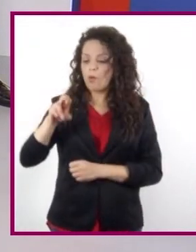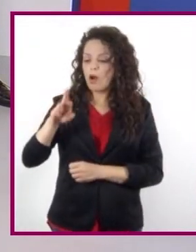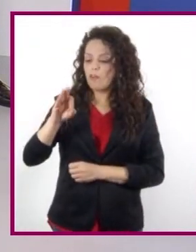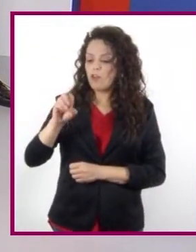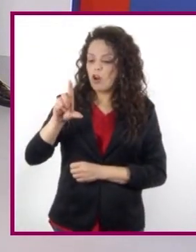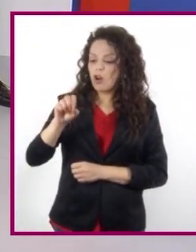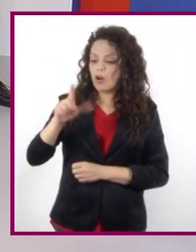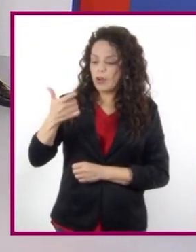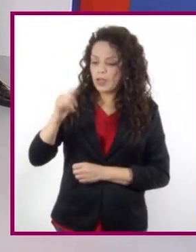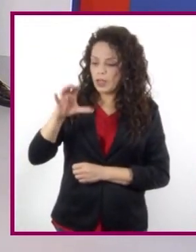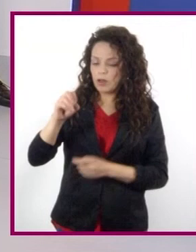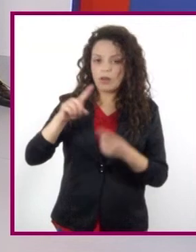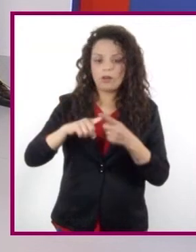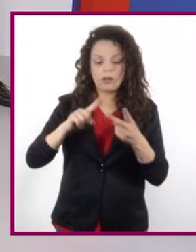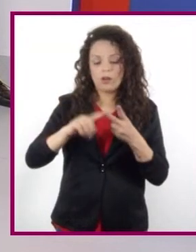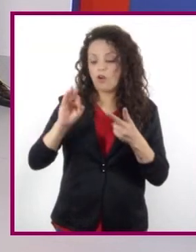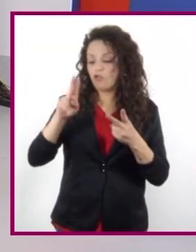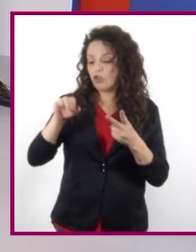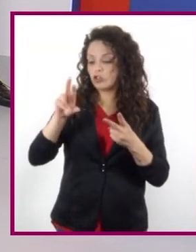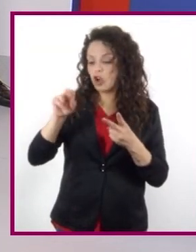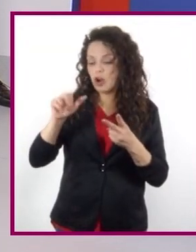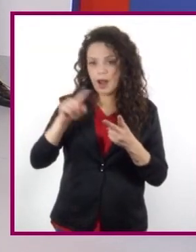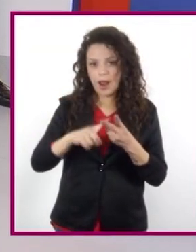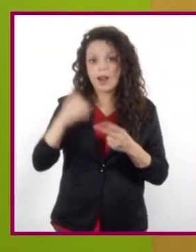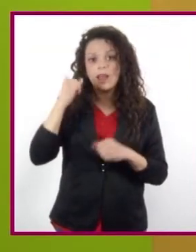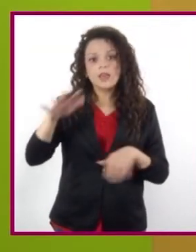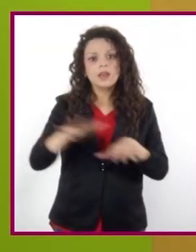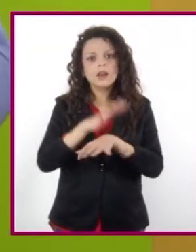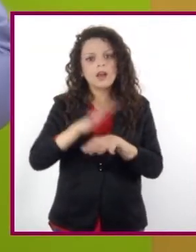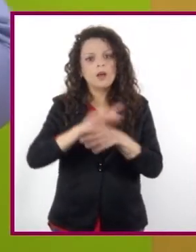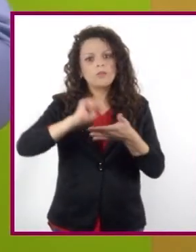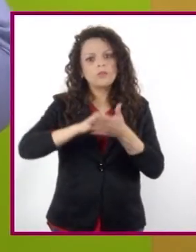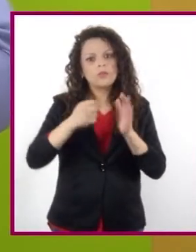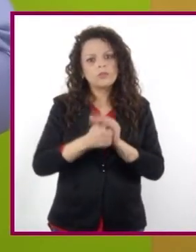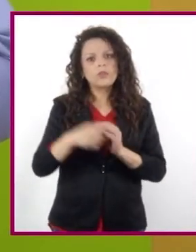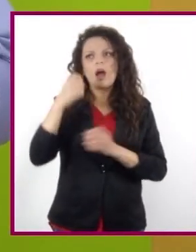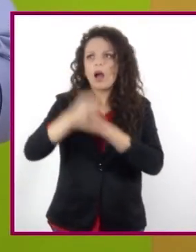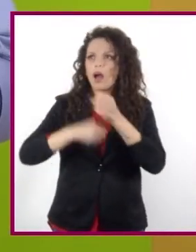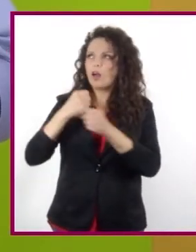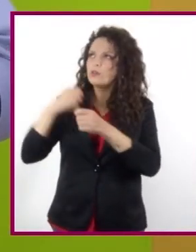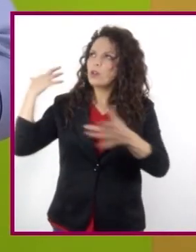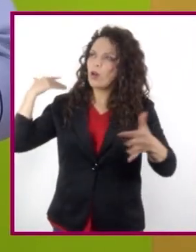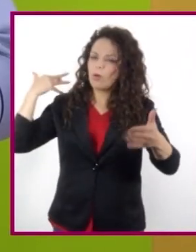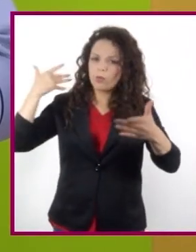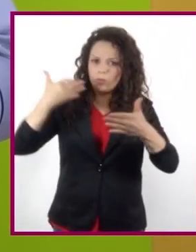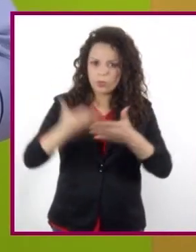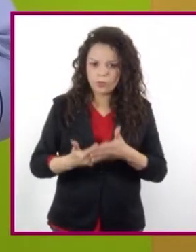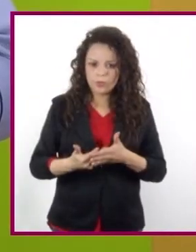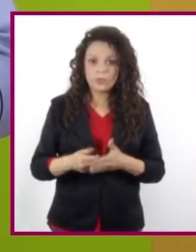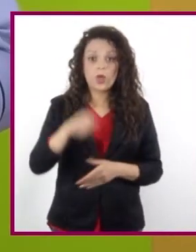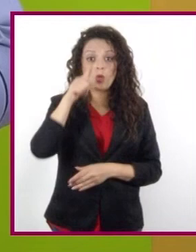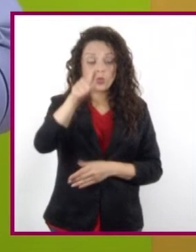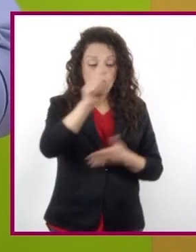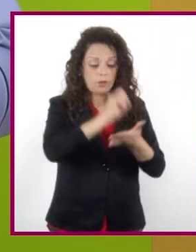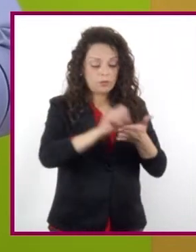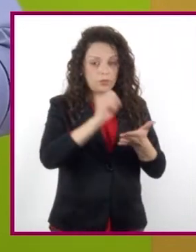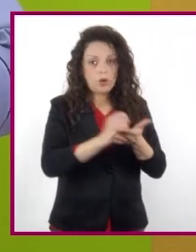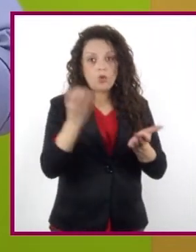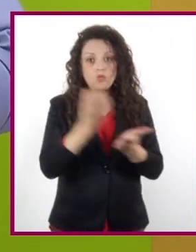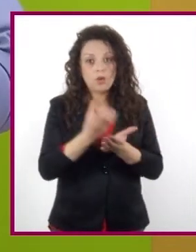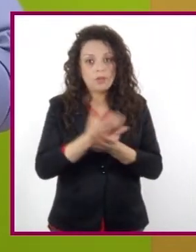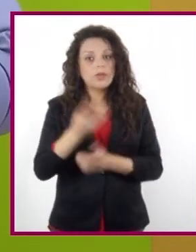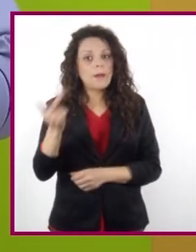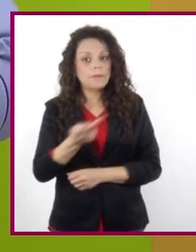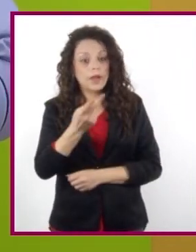si gustan su cambio técnico a través del tiempo. Contesten en su cuaderno las siguientes preguntas, que les